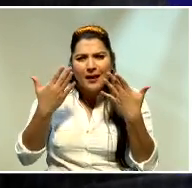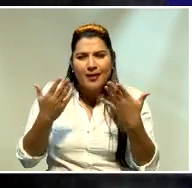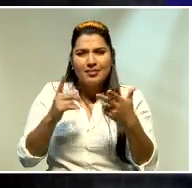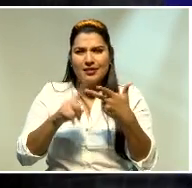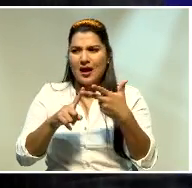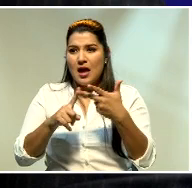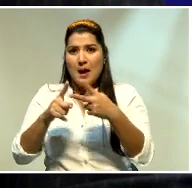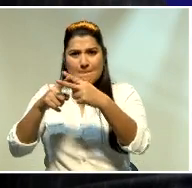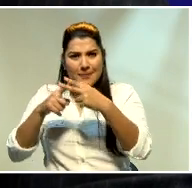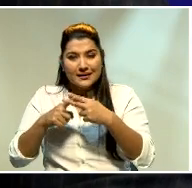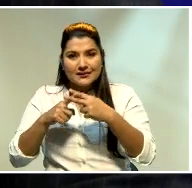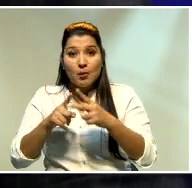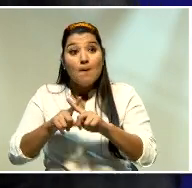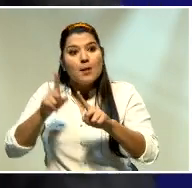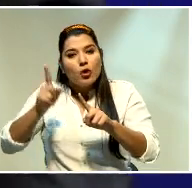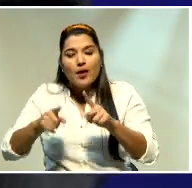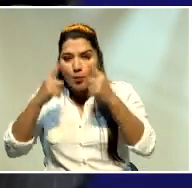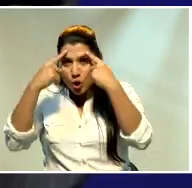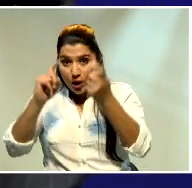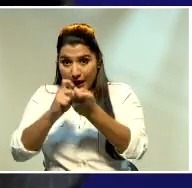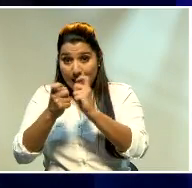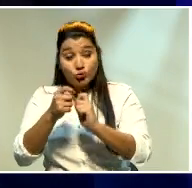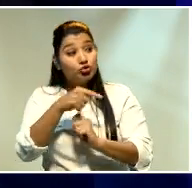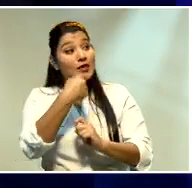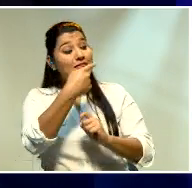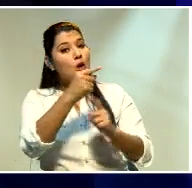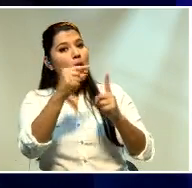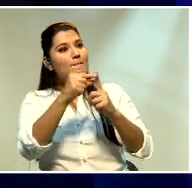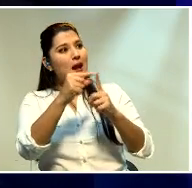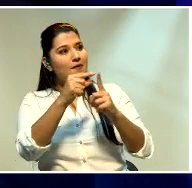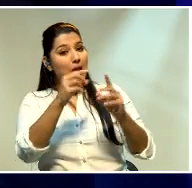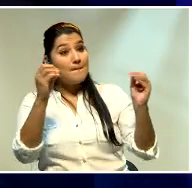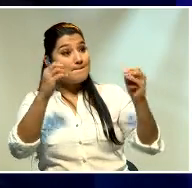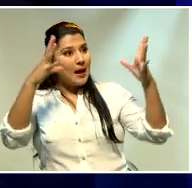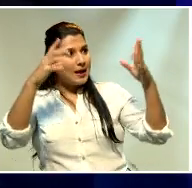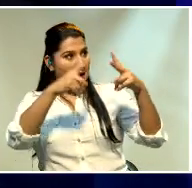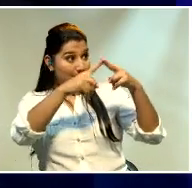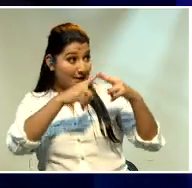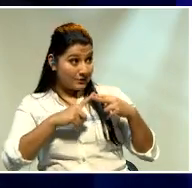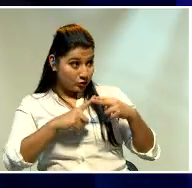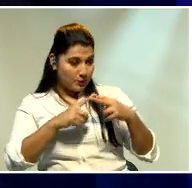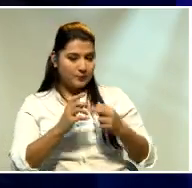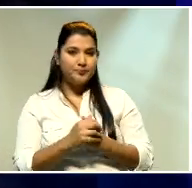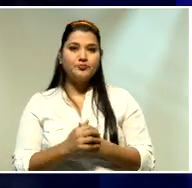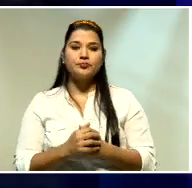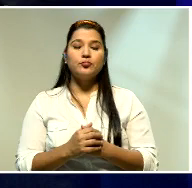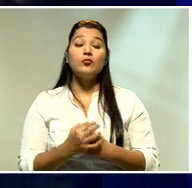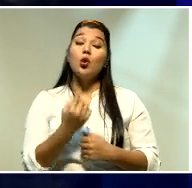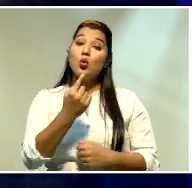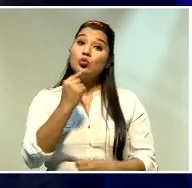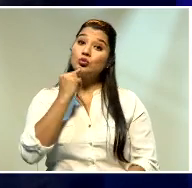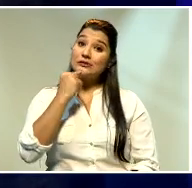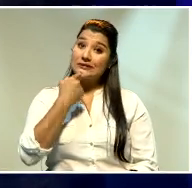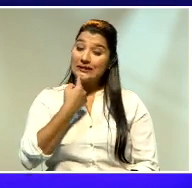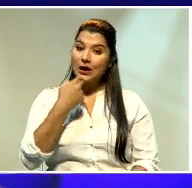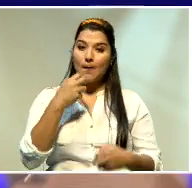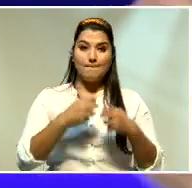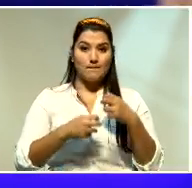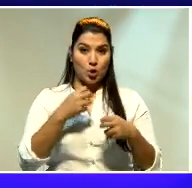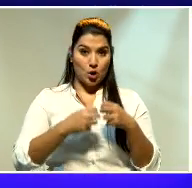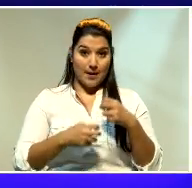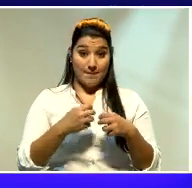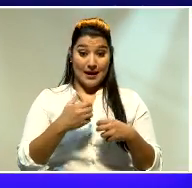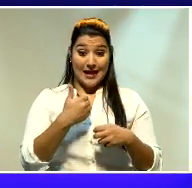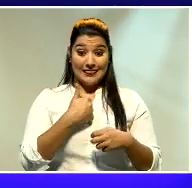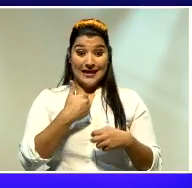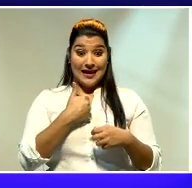crédito, pero tenemos que tecnificar. Dijo la palabra mágica, crédito. Uno de los más graves problemas que